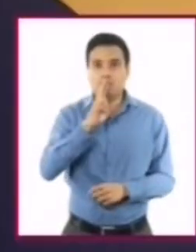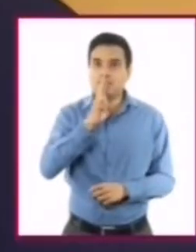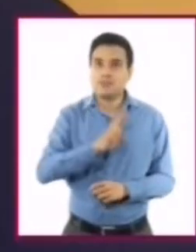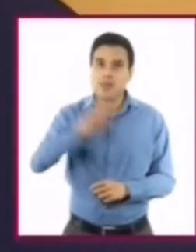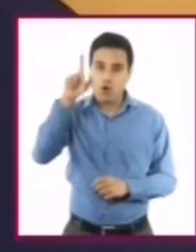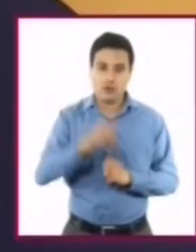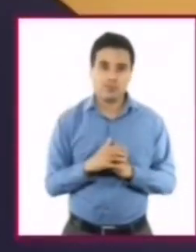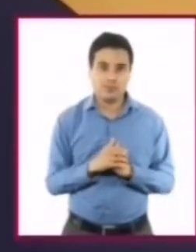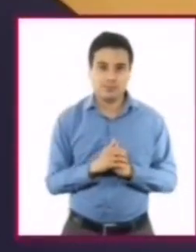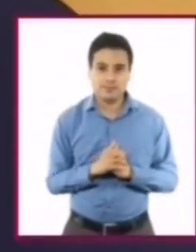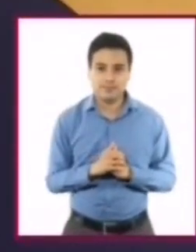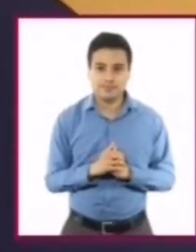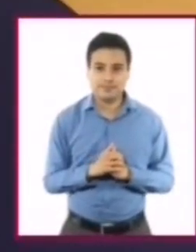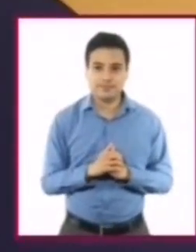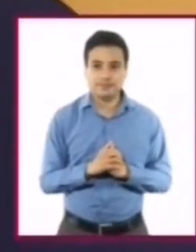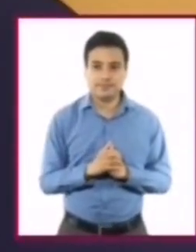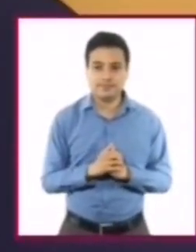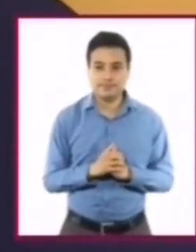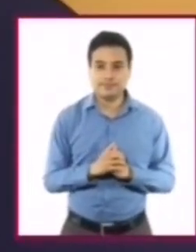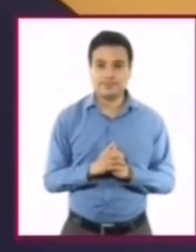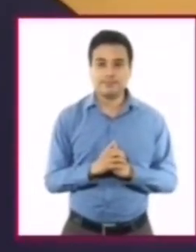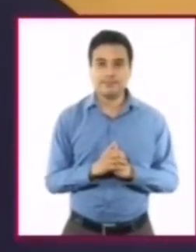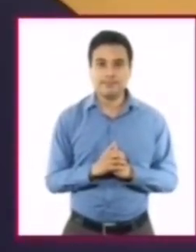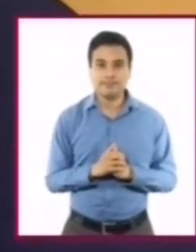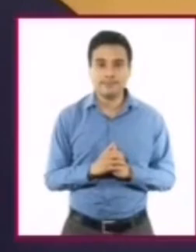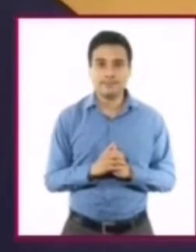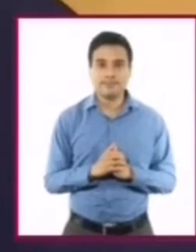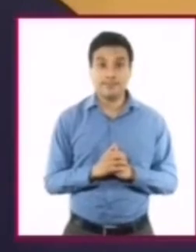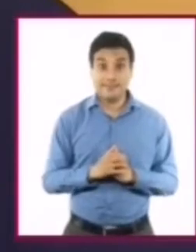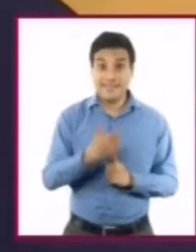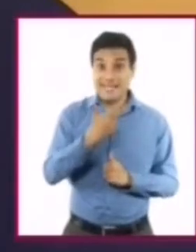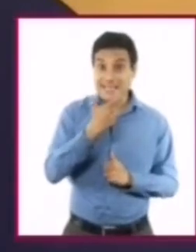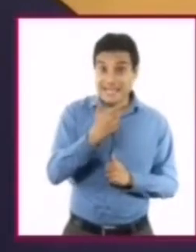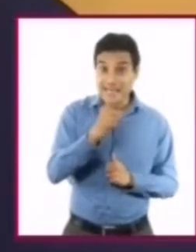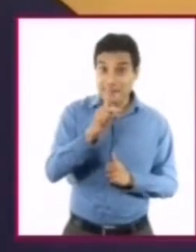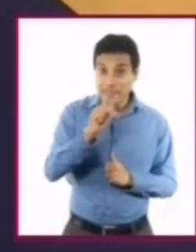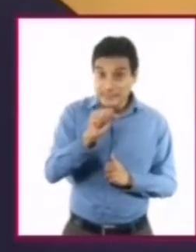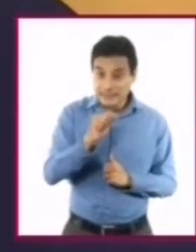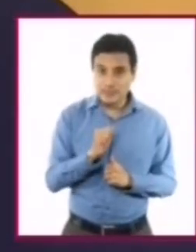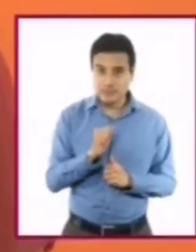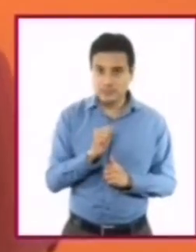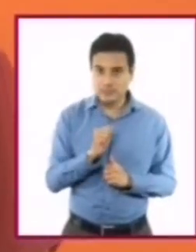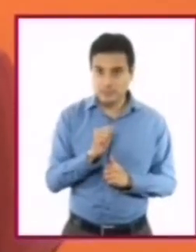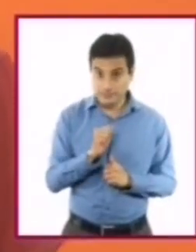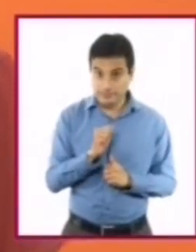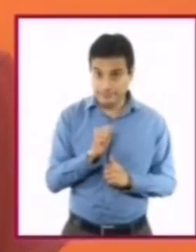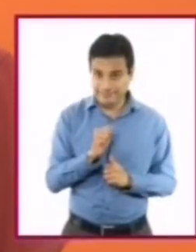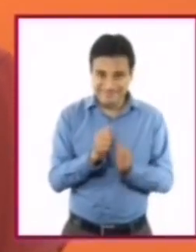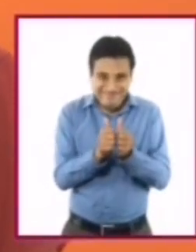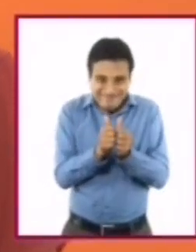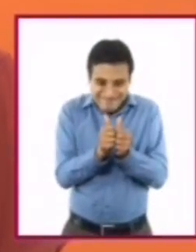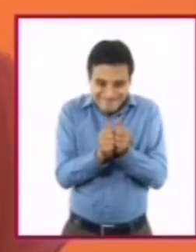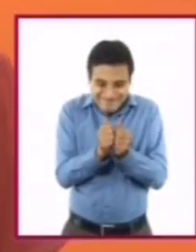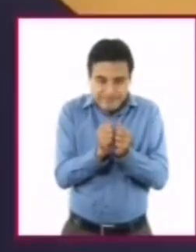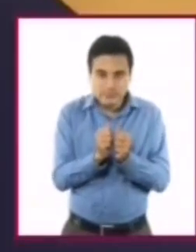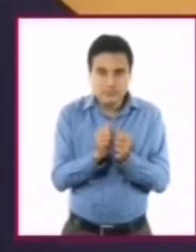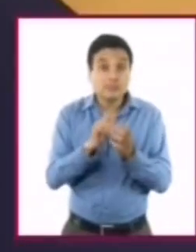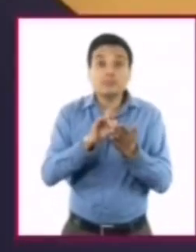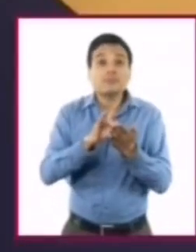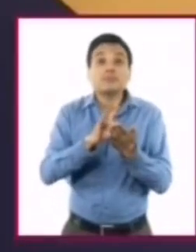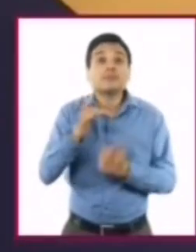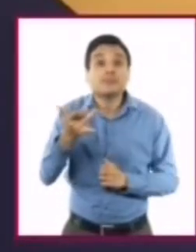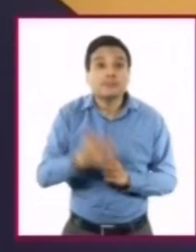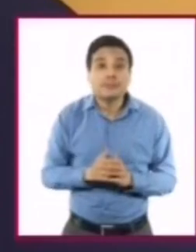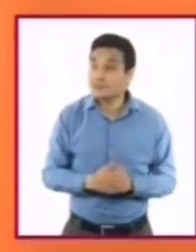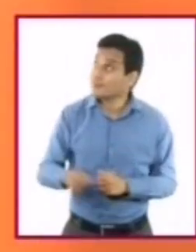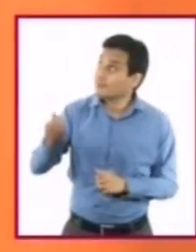bien. ¿Y sabías tú que la tecnología GPS que requieren estas aplicaciones para funcionar se deriva de los trabajos